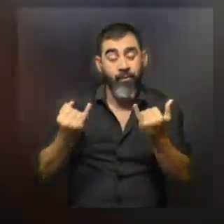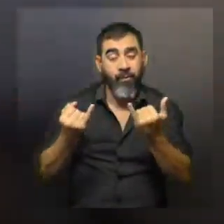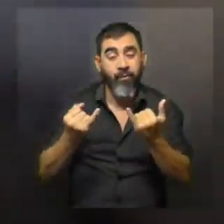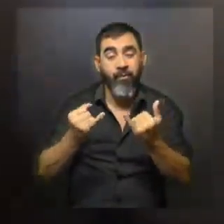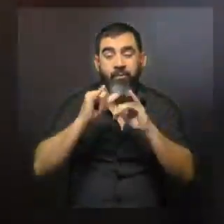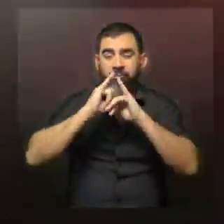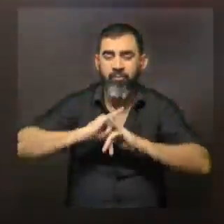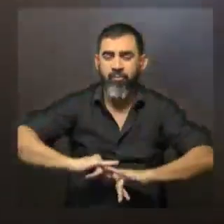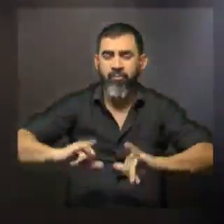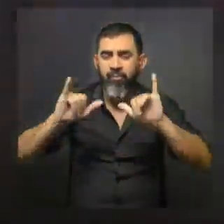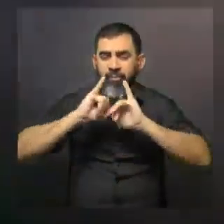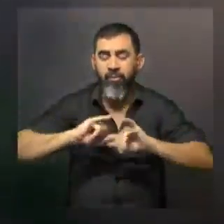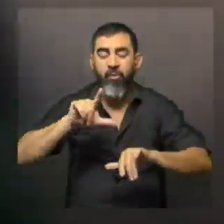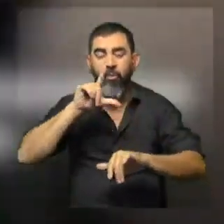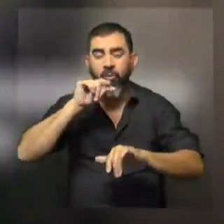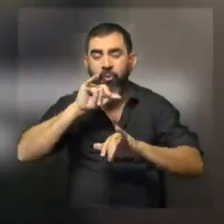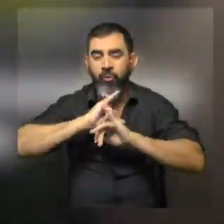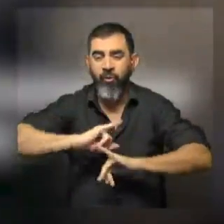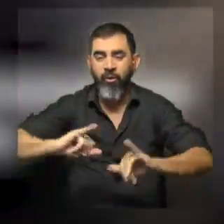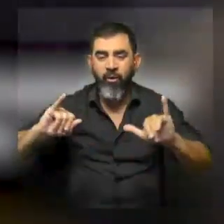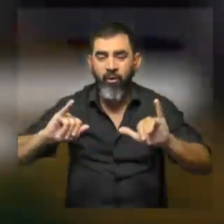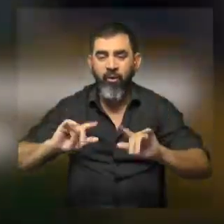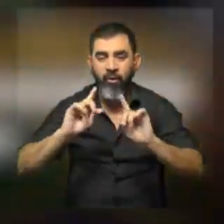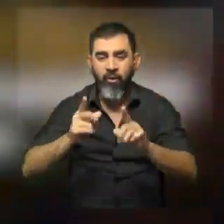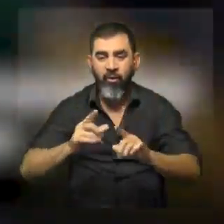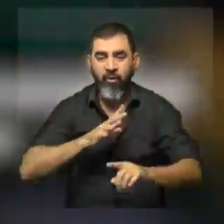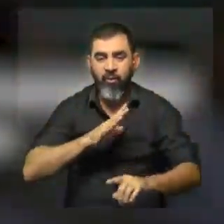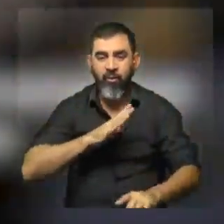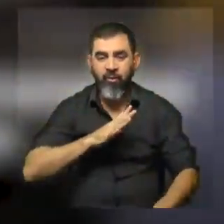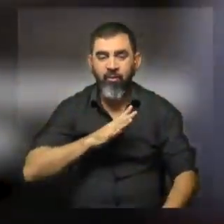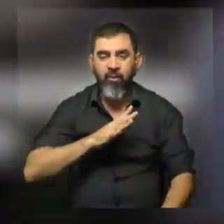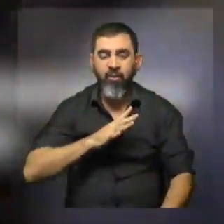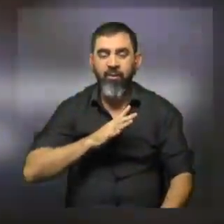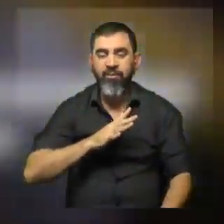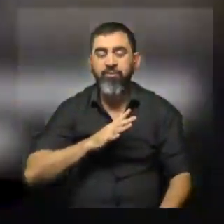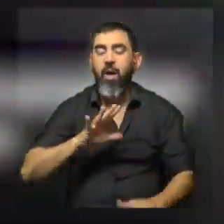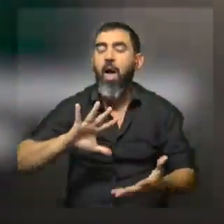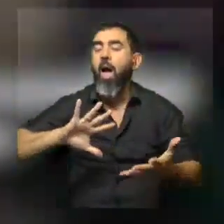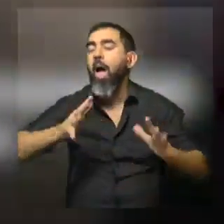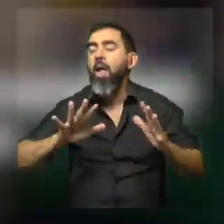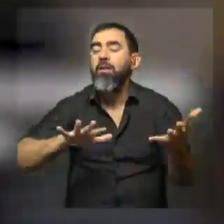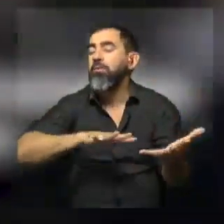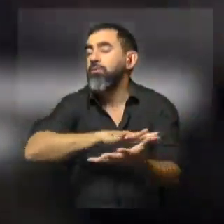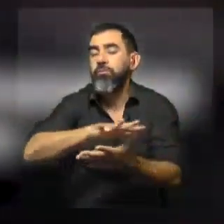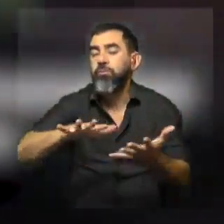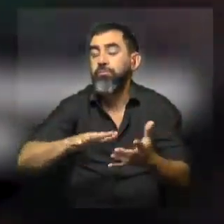estado publicando también en la misma red social Twitter y otras cuentas que tiene, que iba a pasar algo, ¿no? Que estuviesen atentos, que